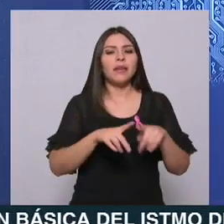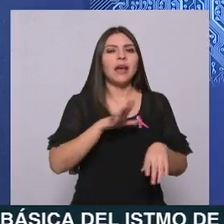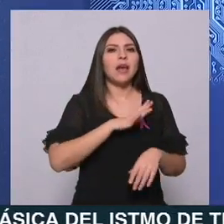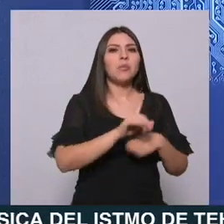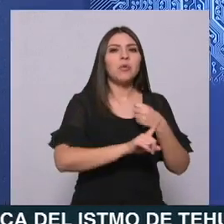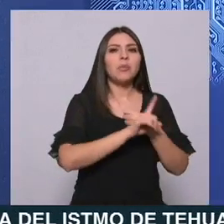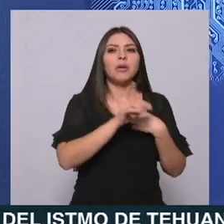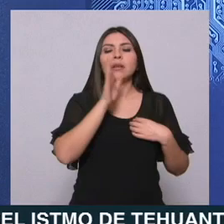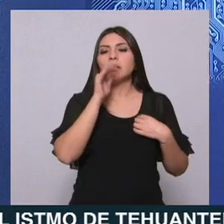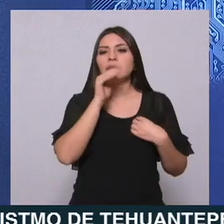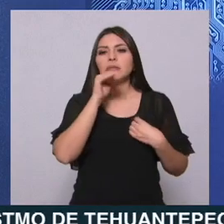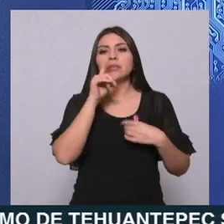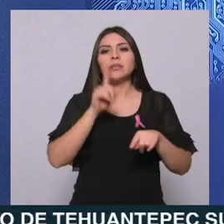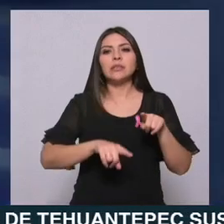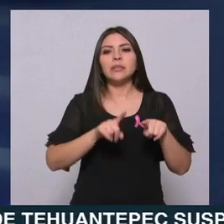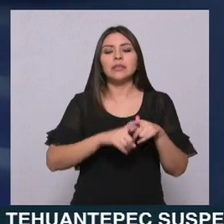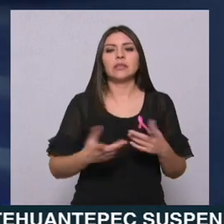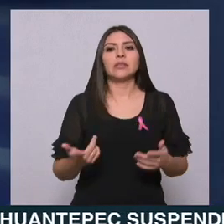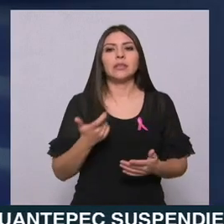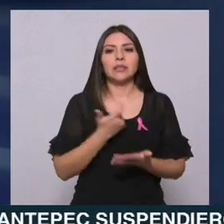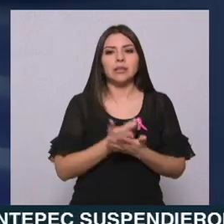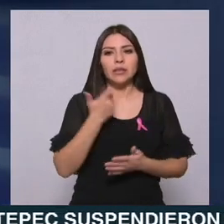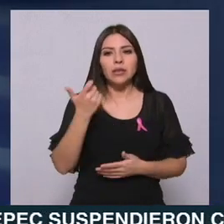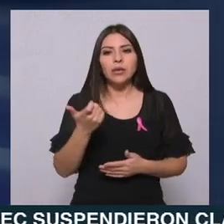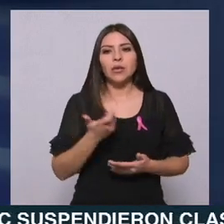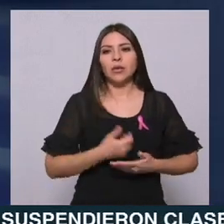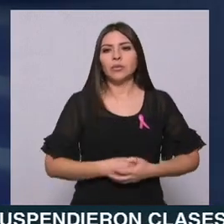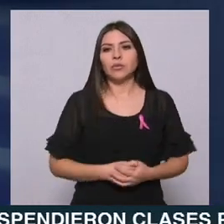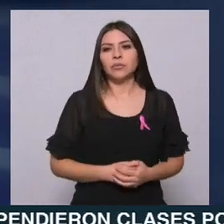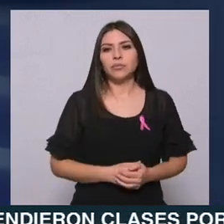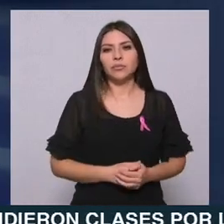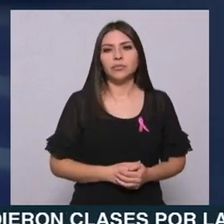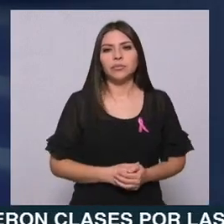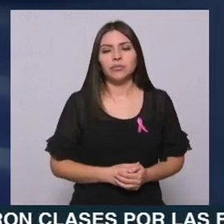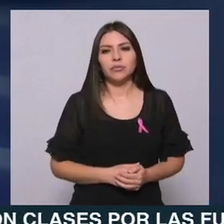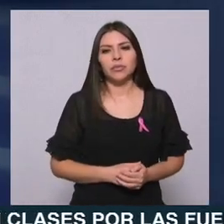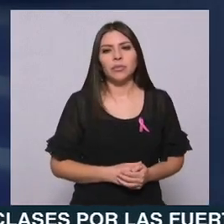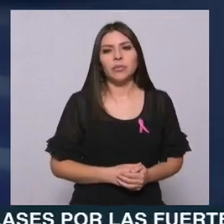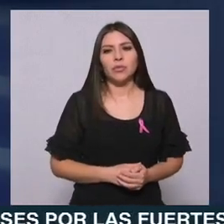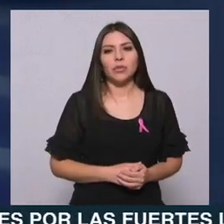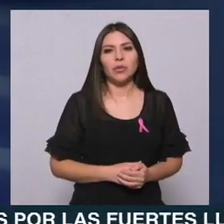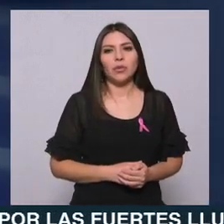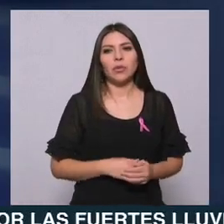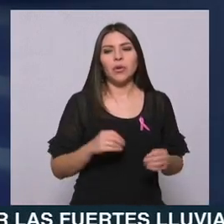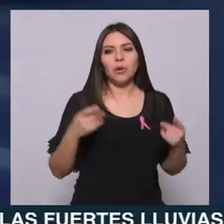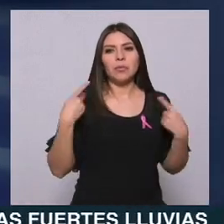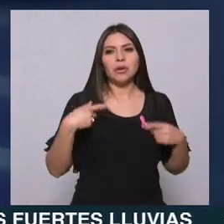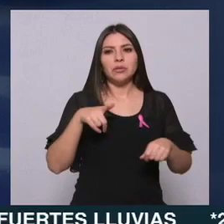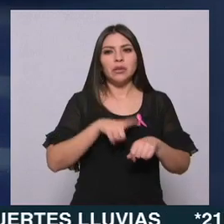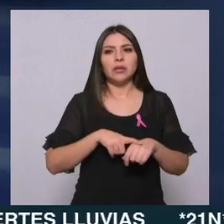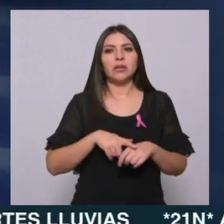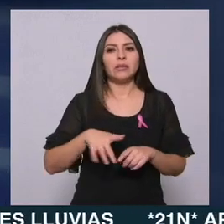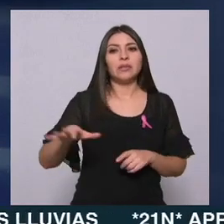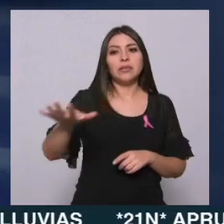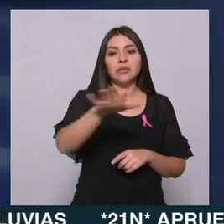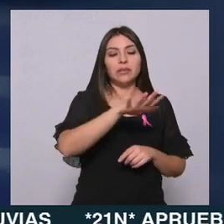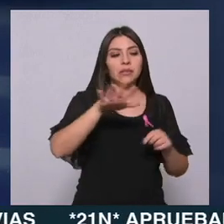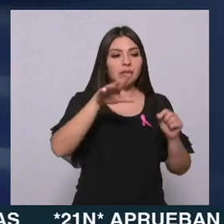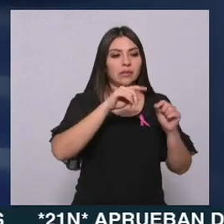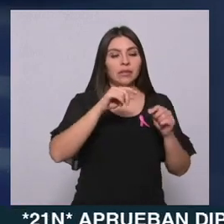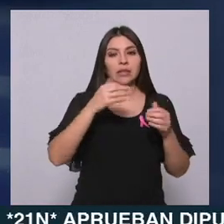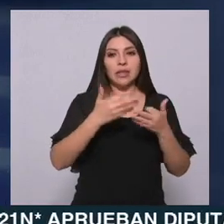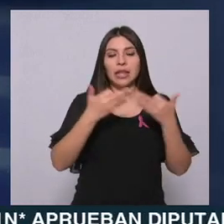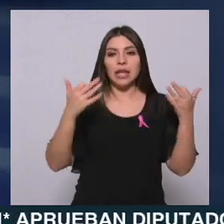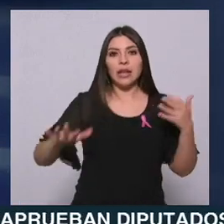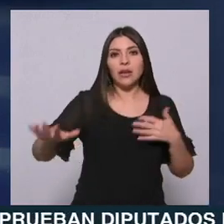resuelven, financieros, de personal. El territorio es gigantesco, entonces pues nunca